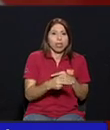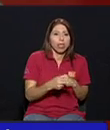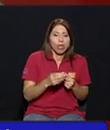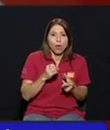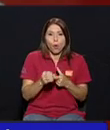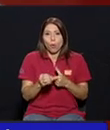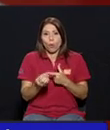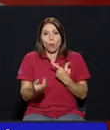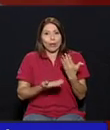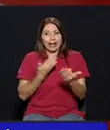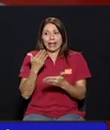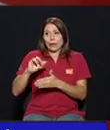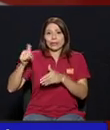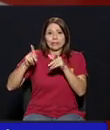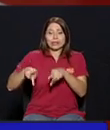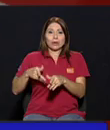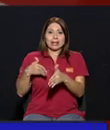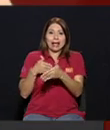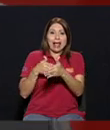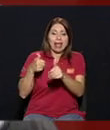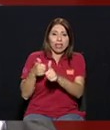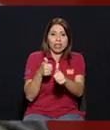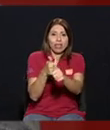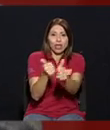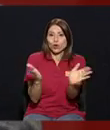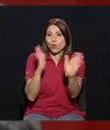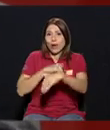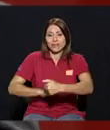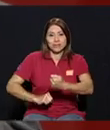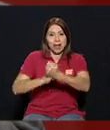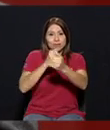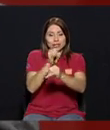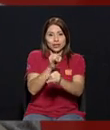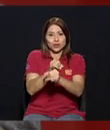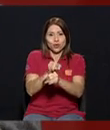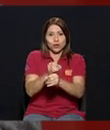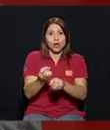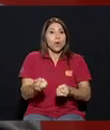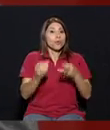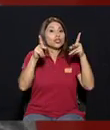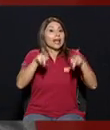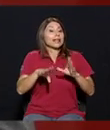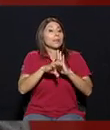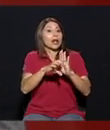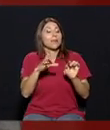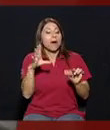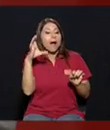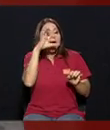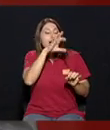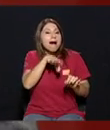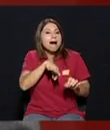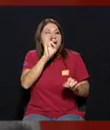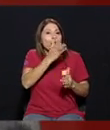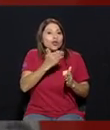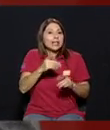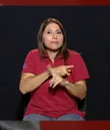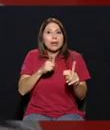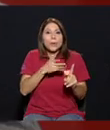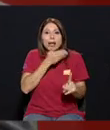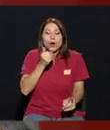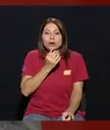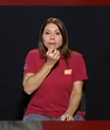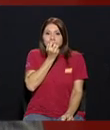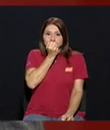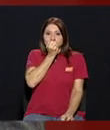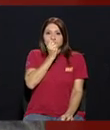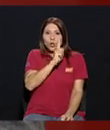ser perseguido, que sin un respaldo institucional, que mucha gente mejor no diría los descubrimientos que tiene. O en el